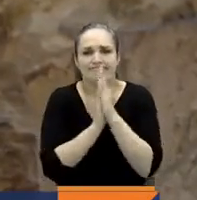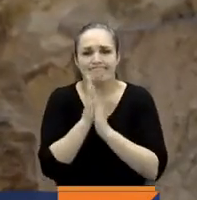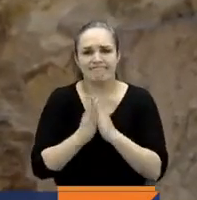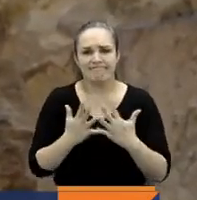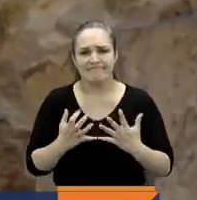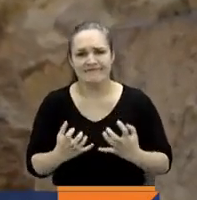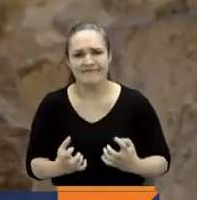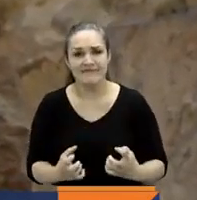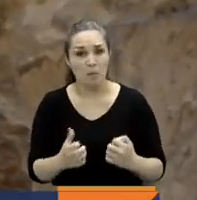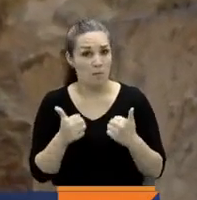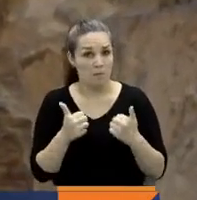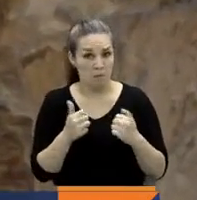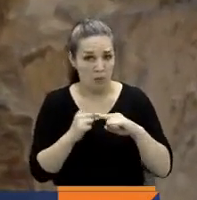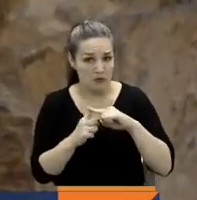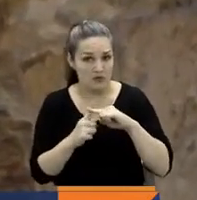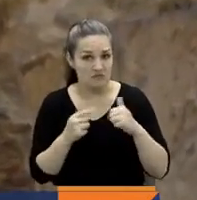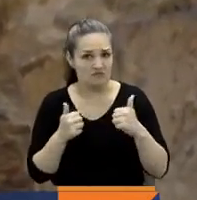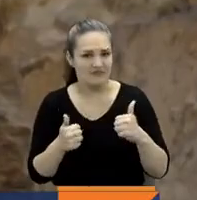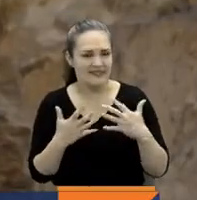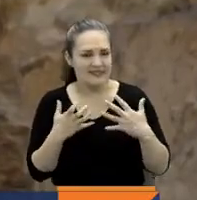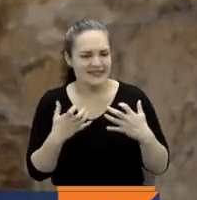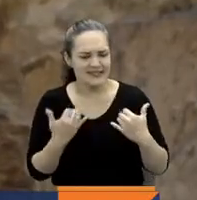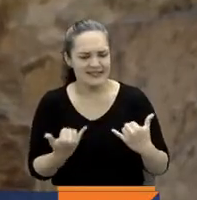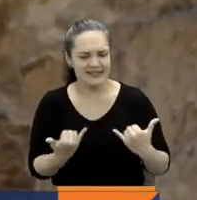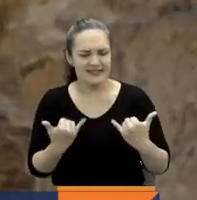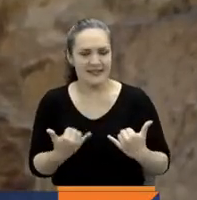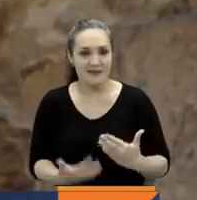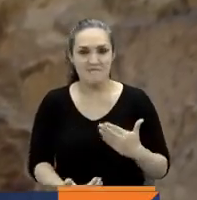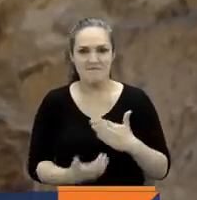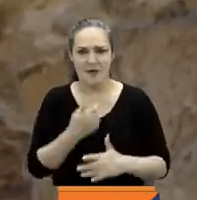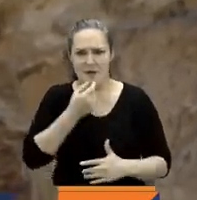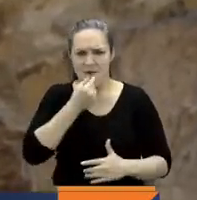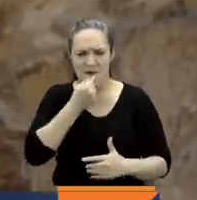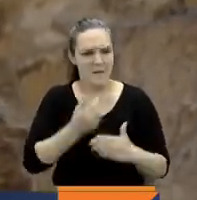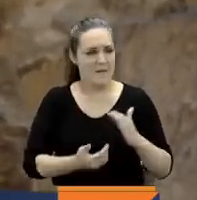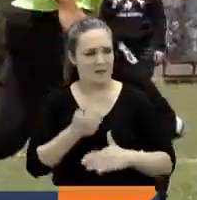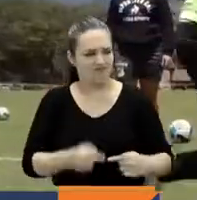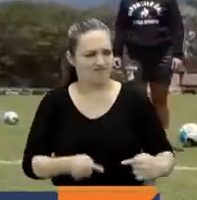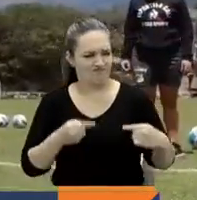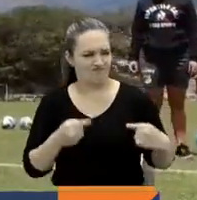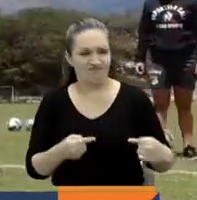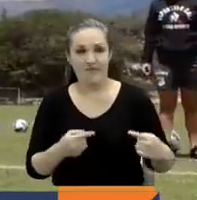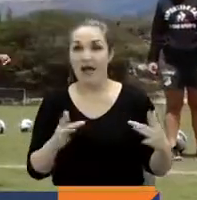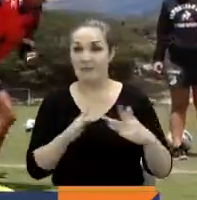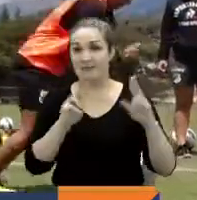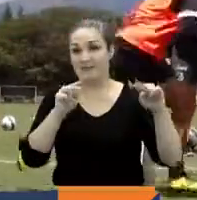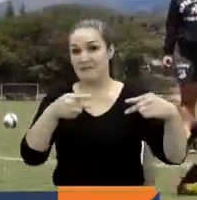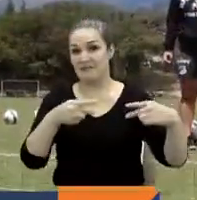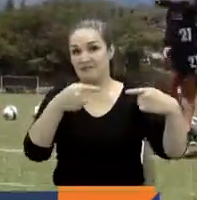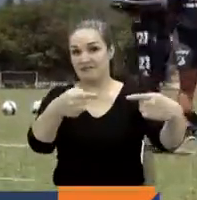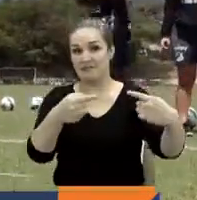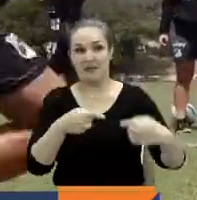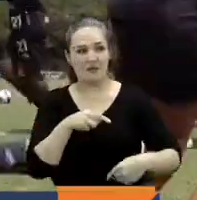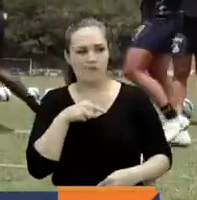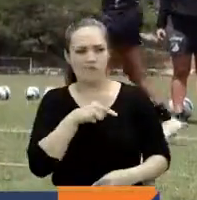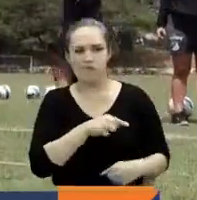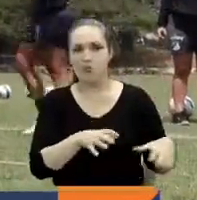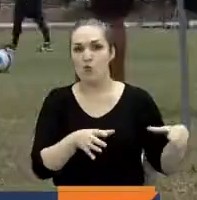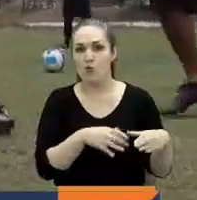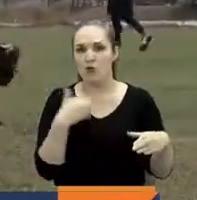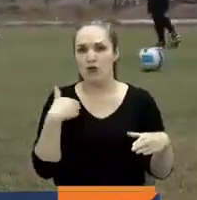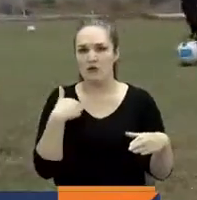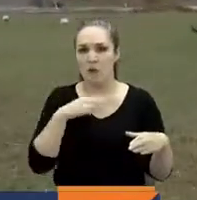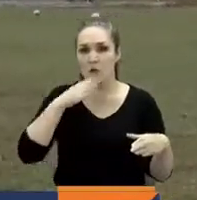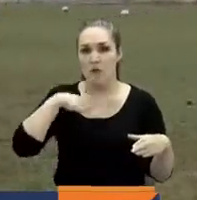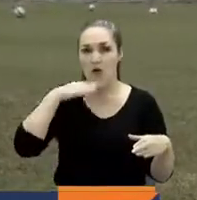de la buena manera y con ganas de que ya empieces a 90 minutos que consideramos que hacer una gran semifinal al frente estaba Boca Juniors las argentinas